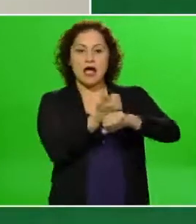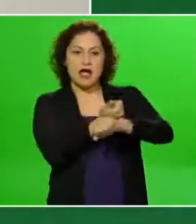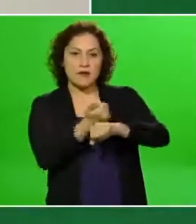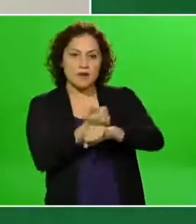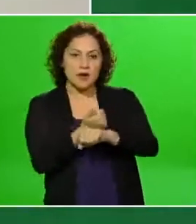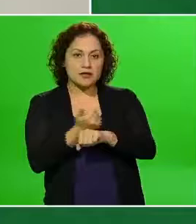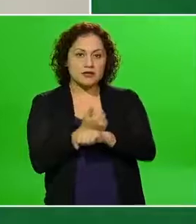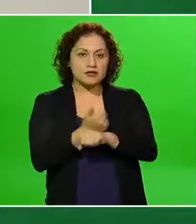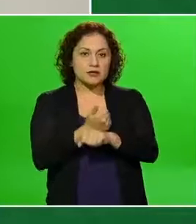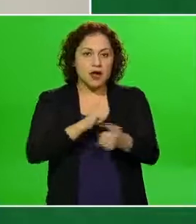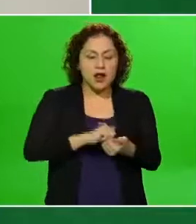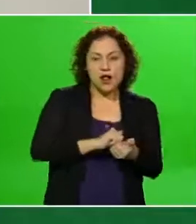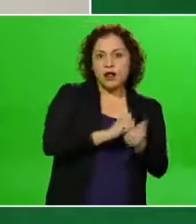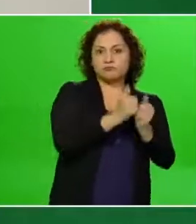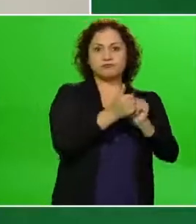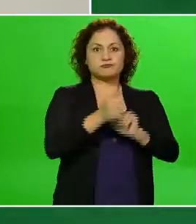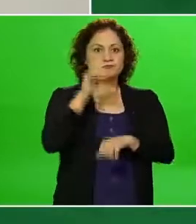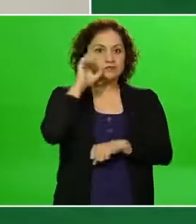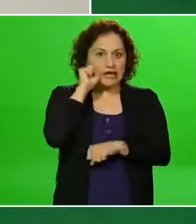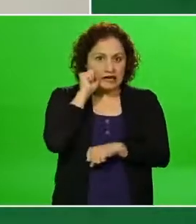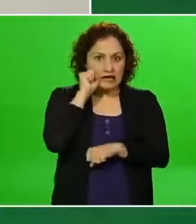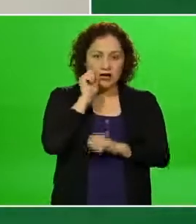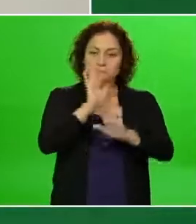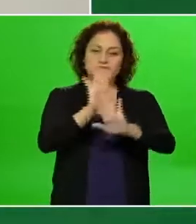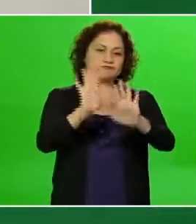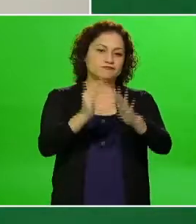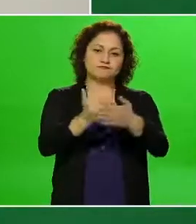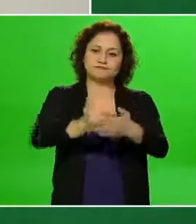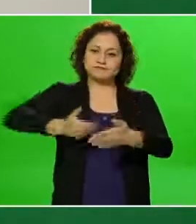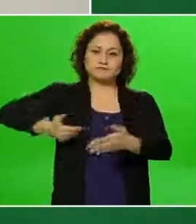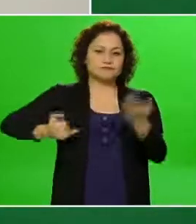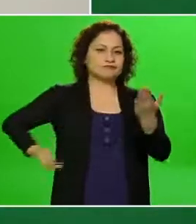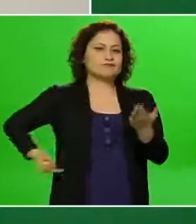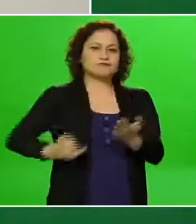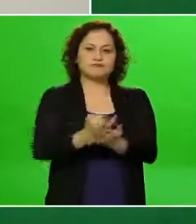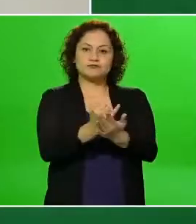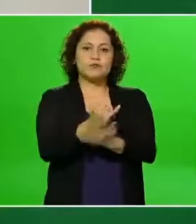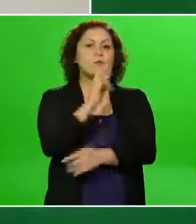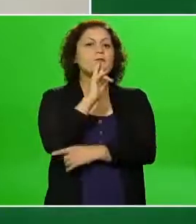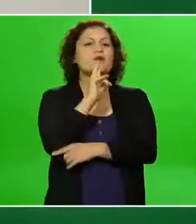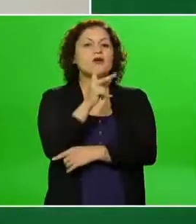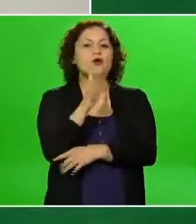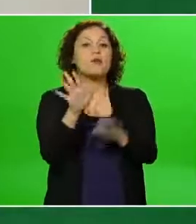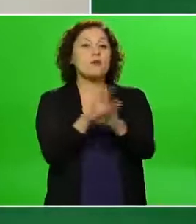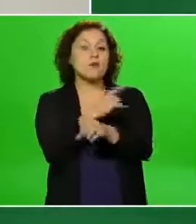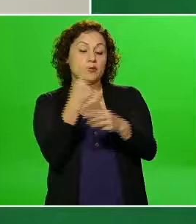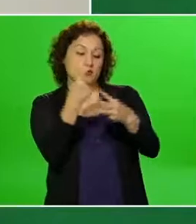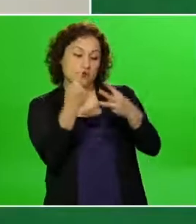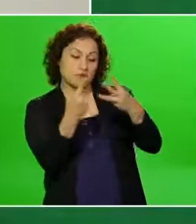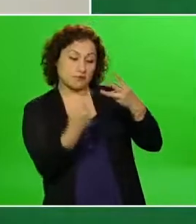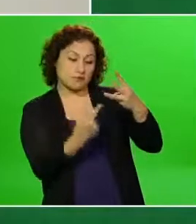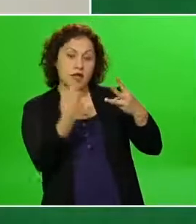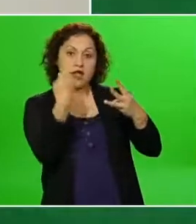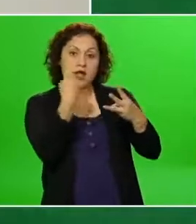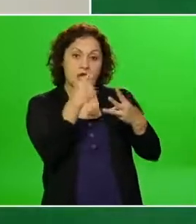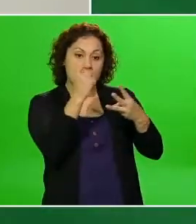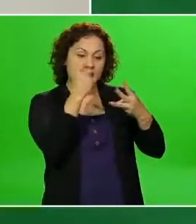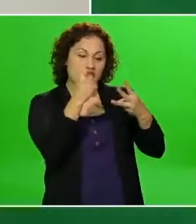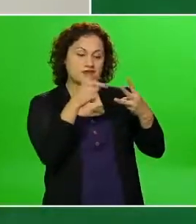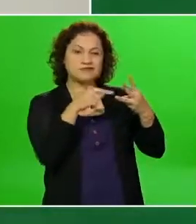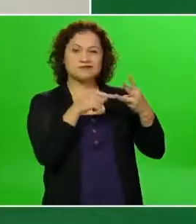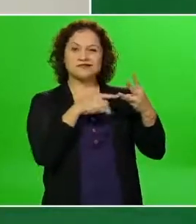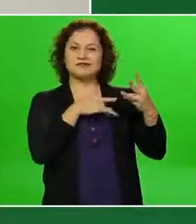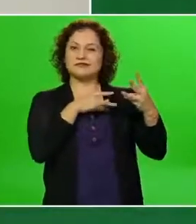controlar la transmisión en la entidad, entonces toman la decisión que uno de los elementos que siempre se ha considerado, esa fue una de las